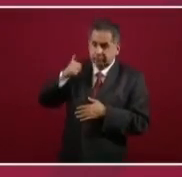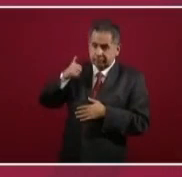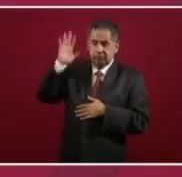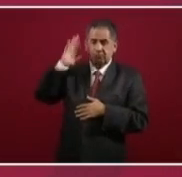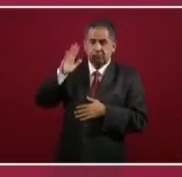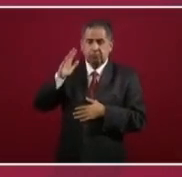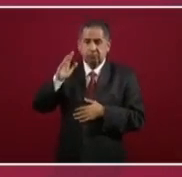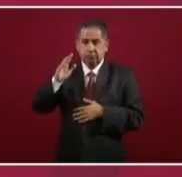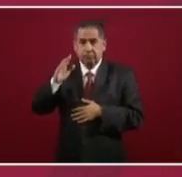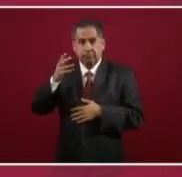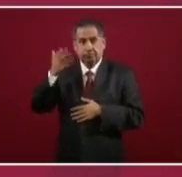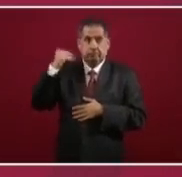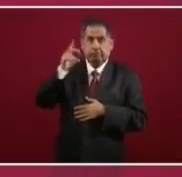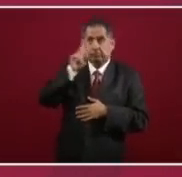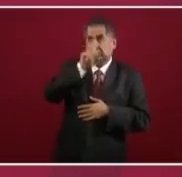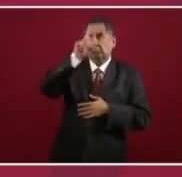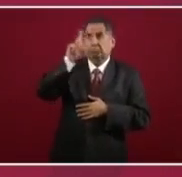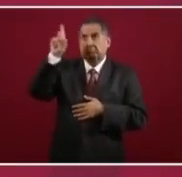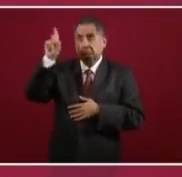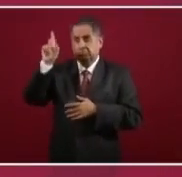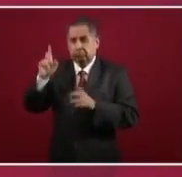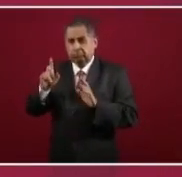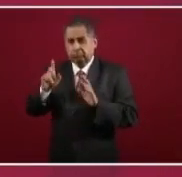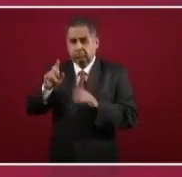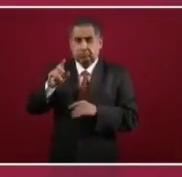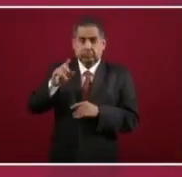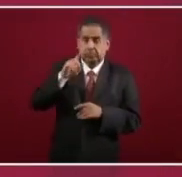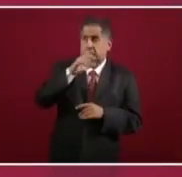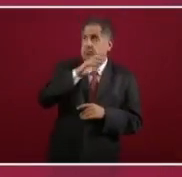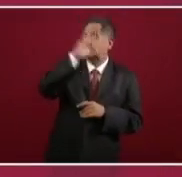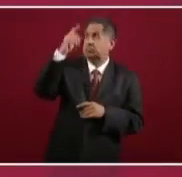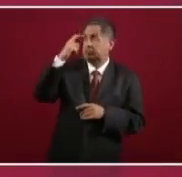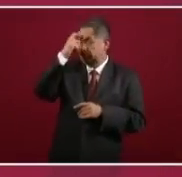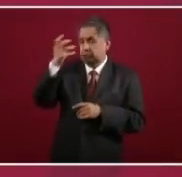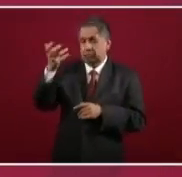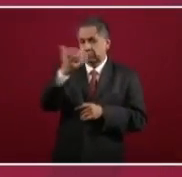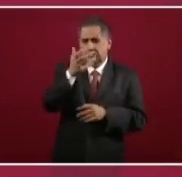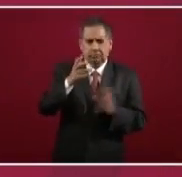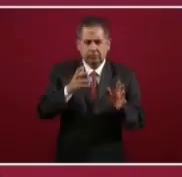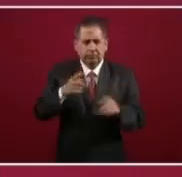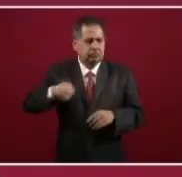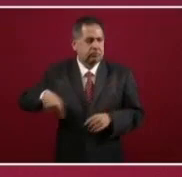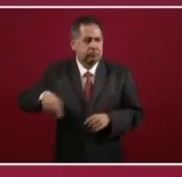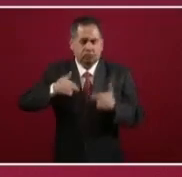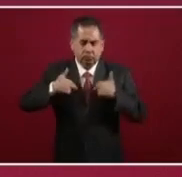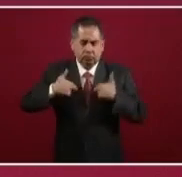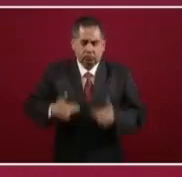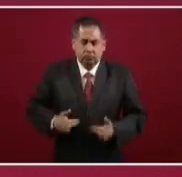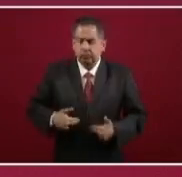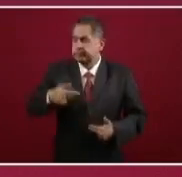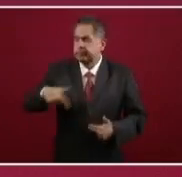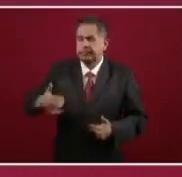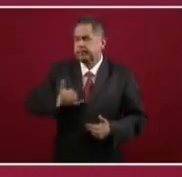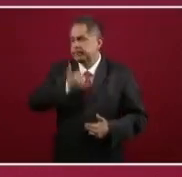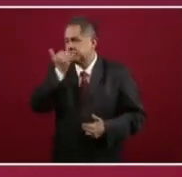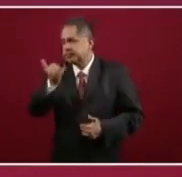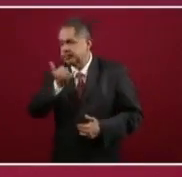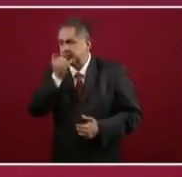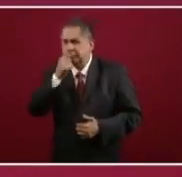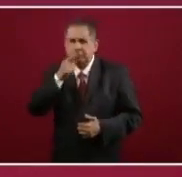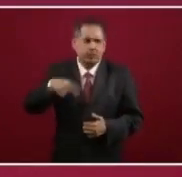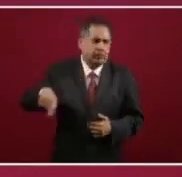los dioses al creador somos seres humanos todos cometemos errores